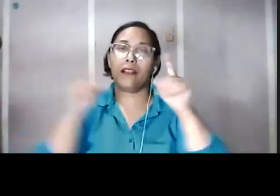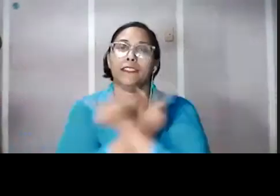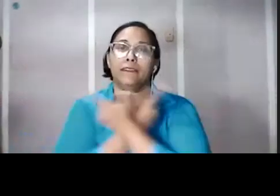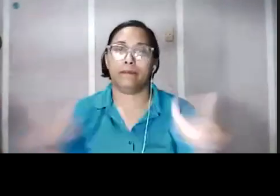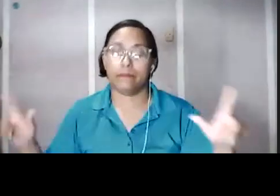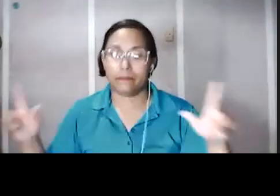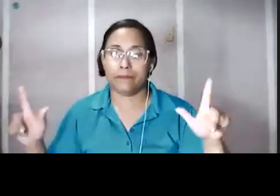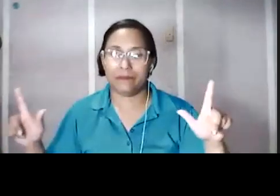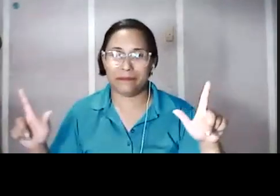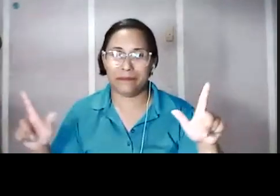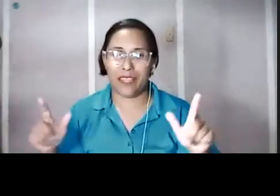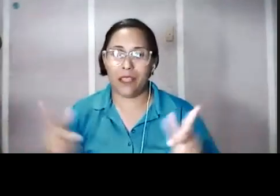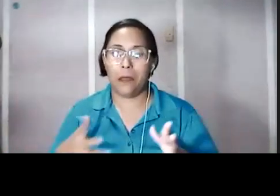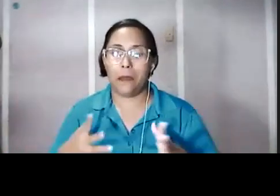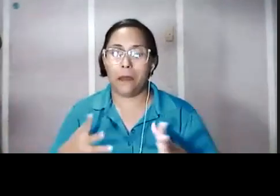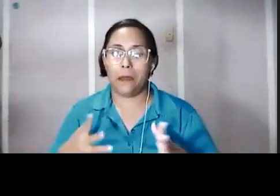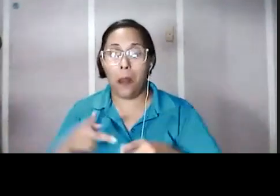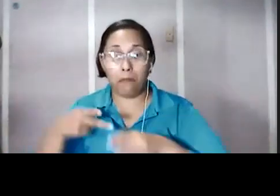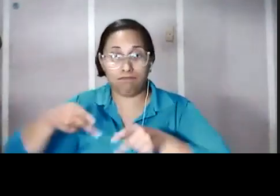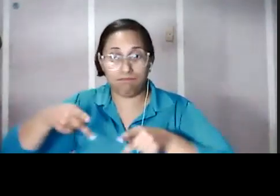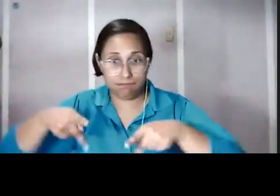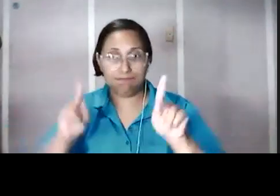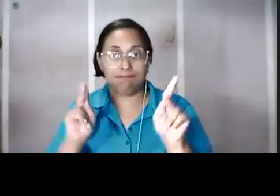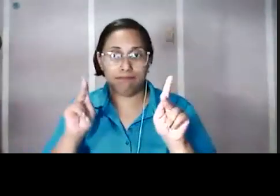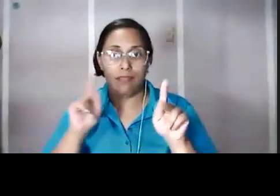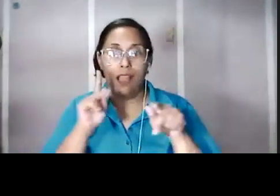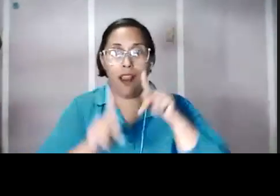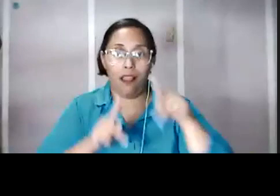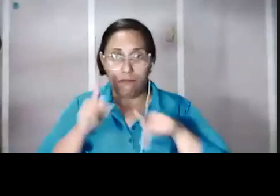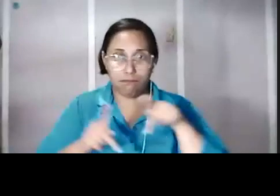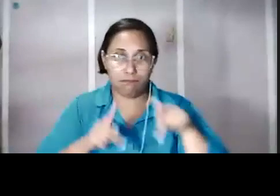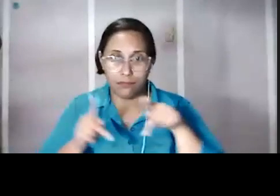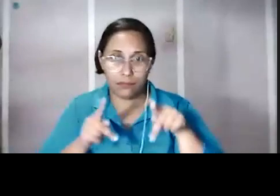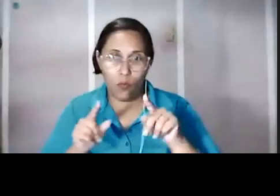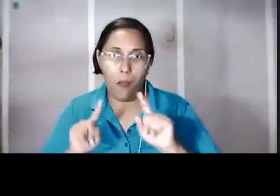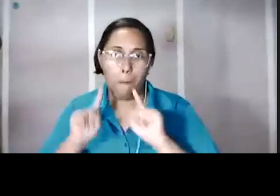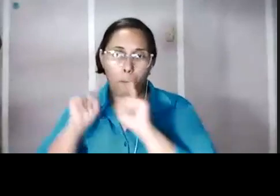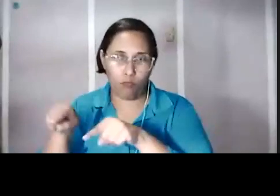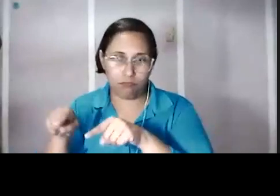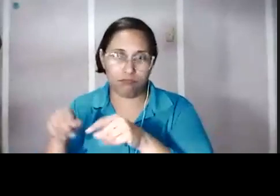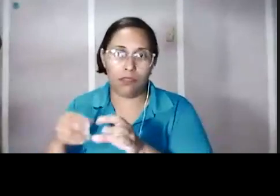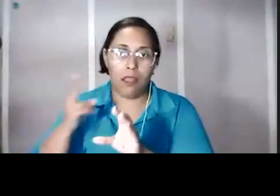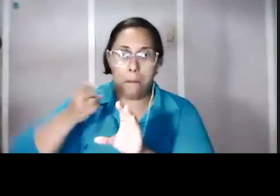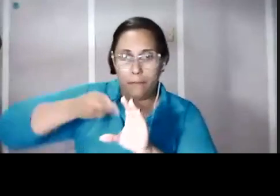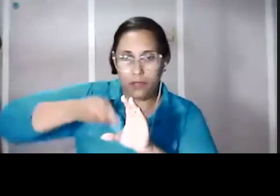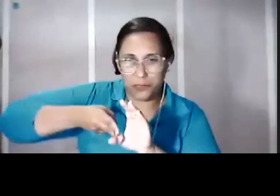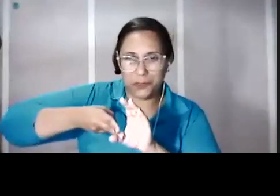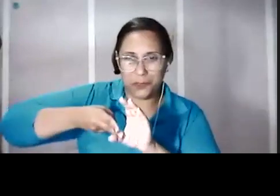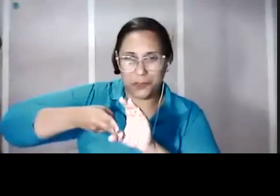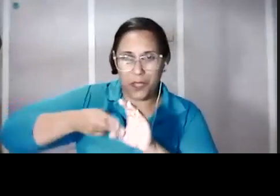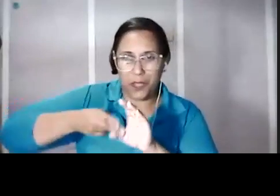liberadores al permitir que la gente común y corriente se manifestara como multitud